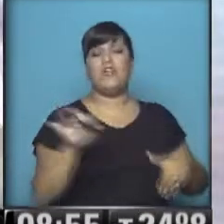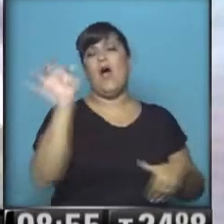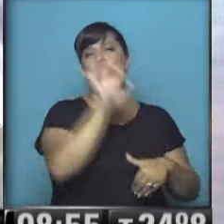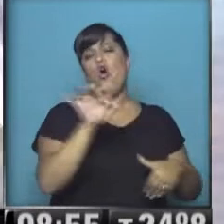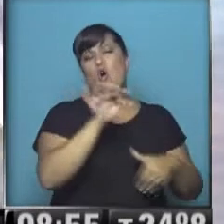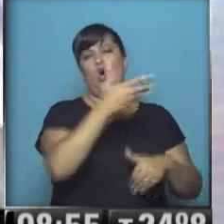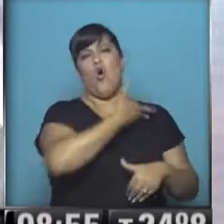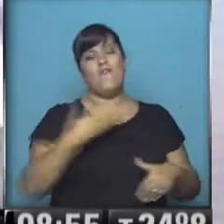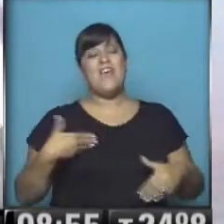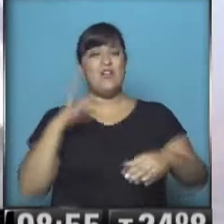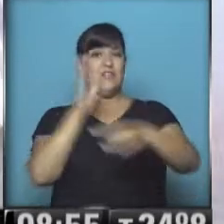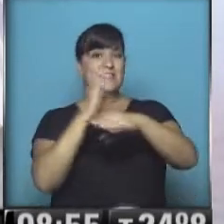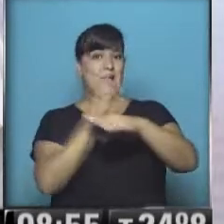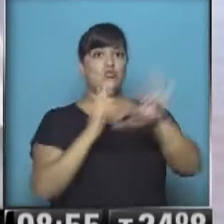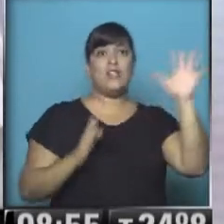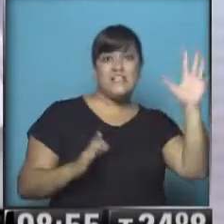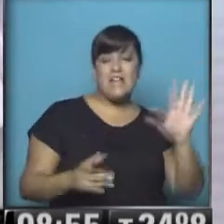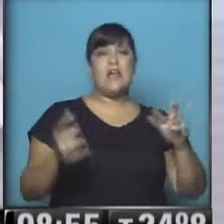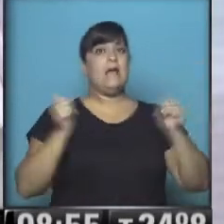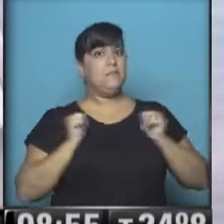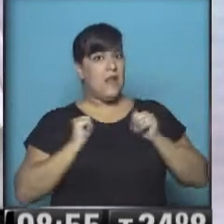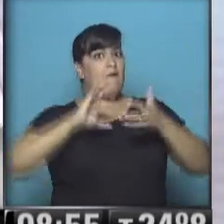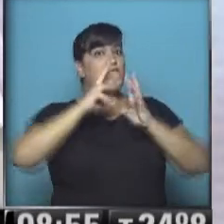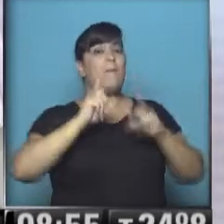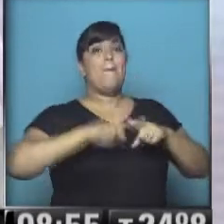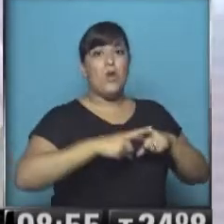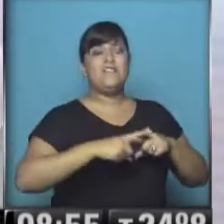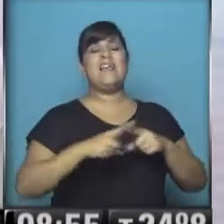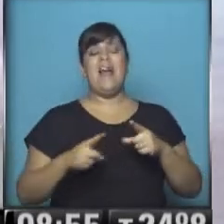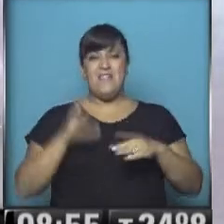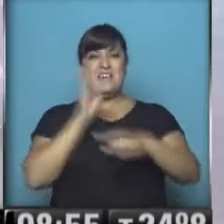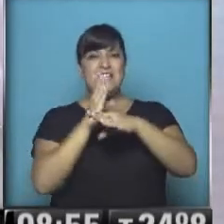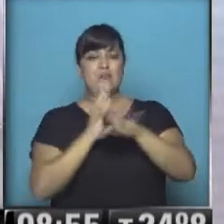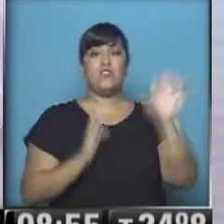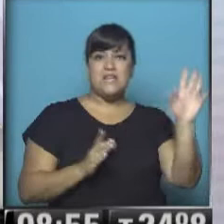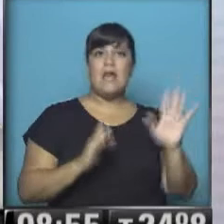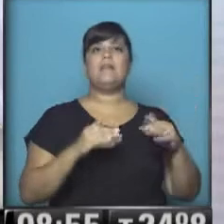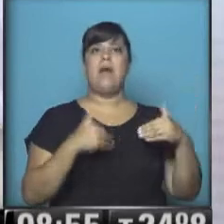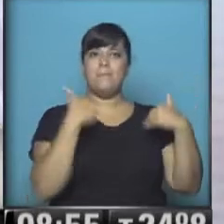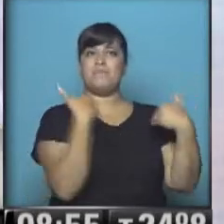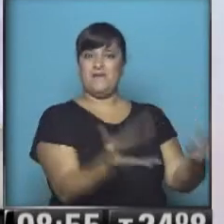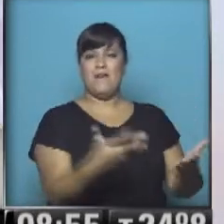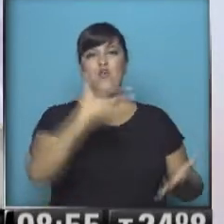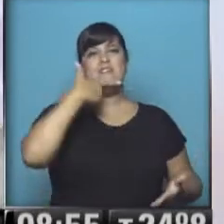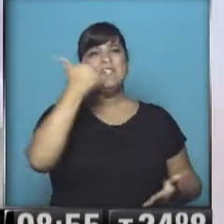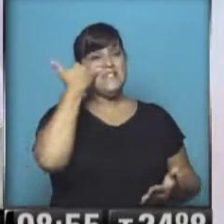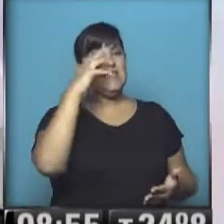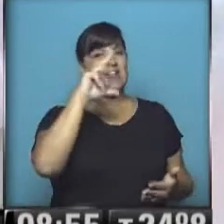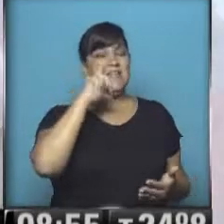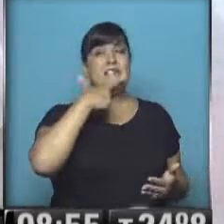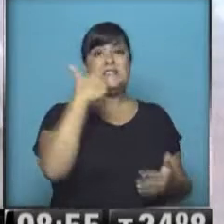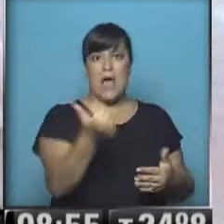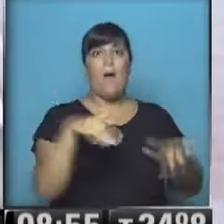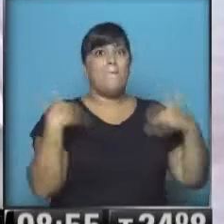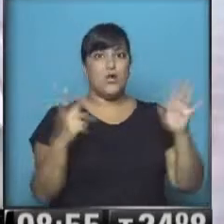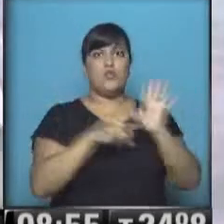gobiernos de centroizquierda y que esperaban políticas de centroizquierda votaron así es por esto que se explica este ascenso